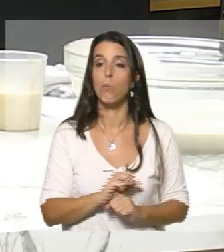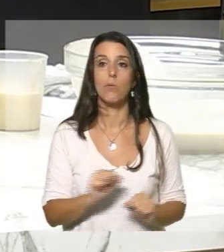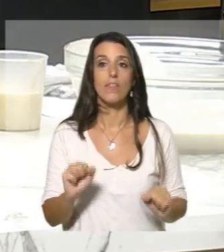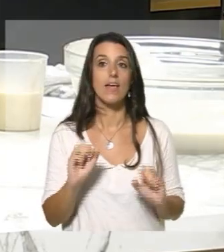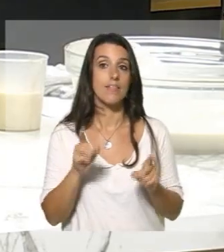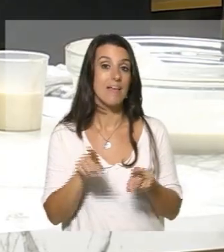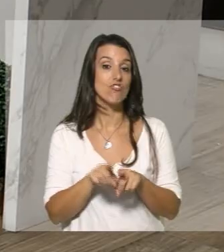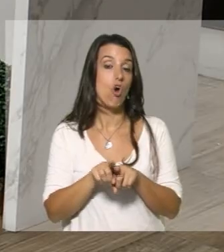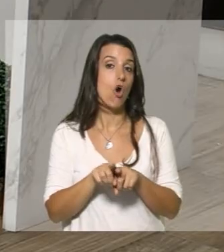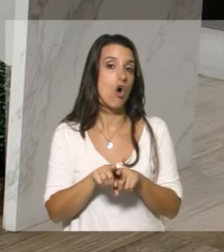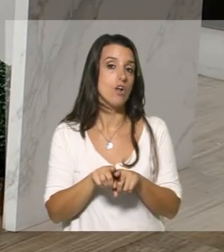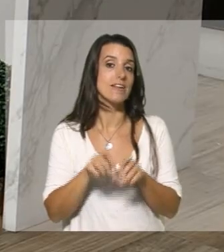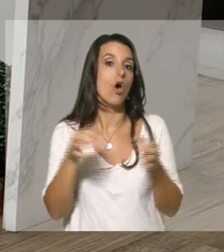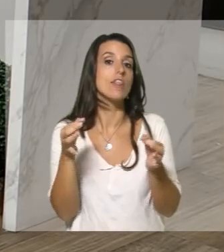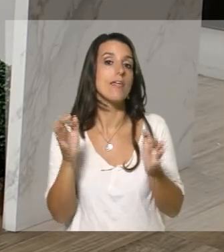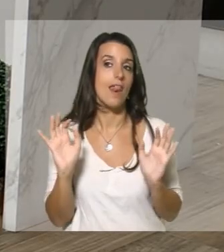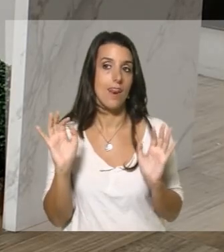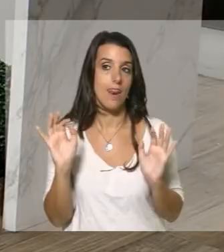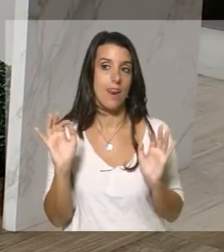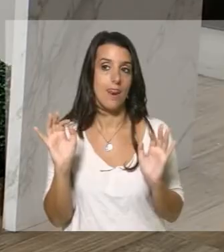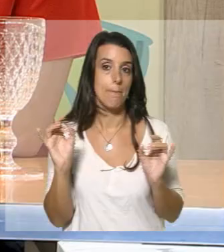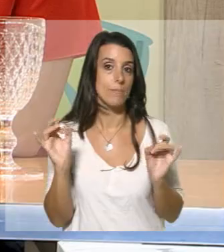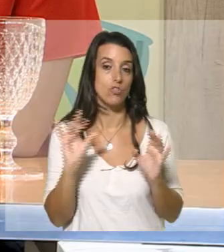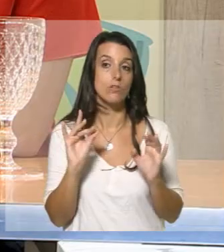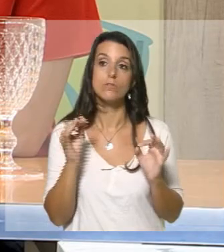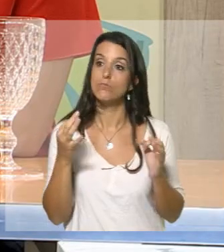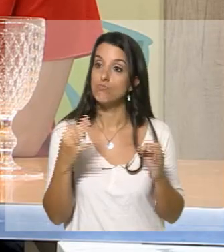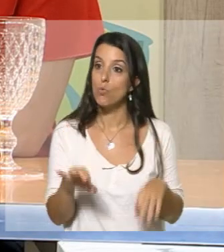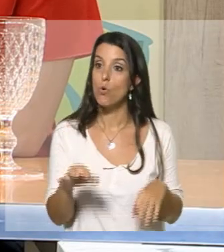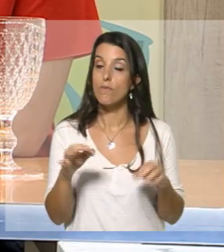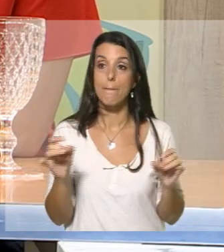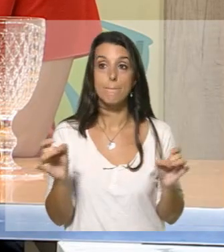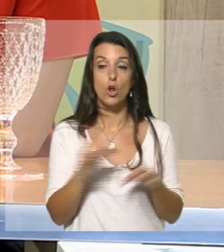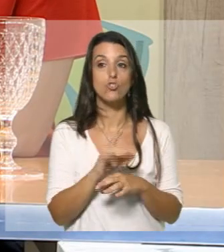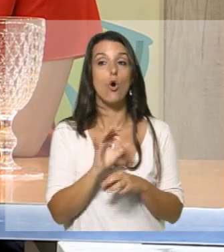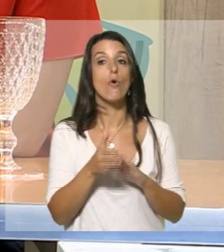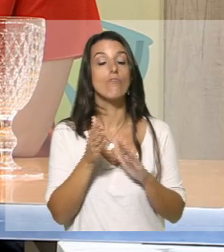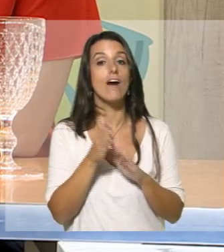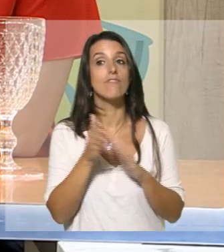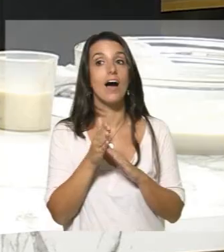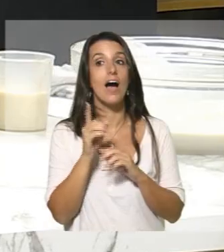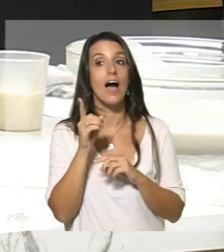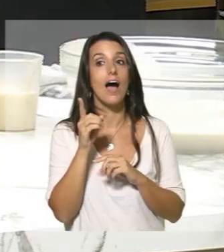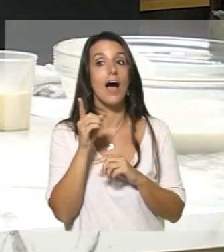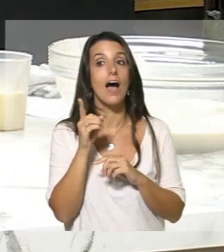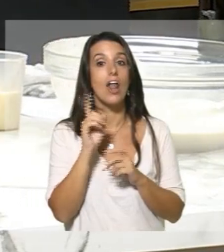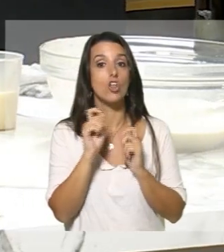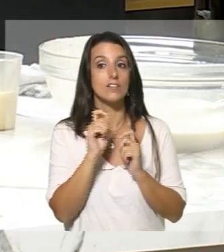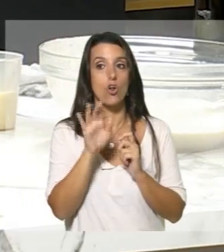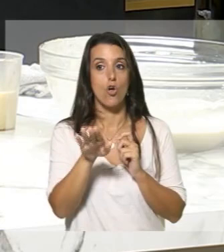de la receta. Pero perfecto. Y ahí ya tienen todo pronto. Muy bien. ¿Está pronto el almíbar o querés que vayamos No, el almíbar le